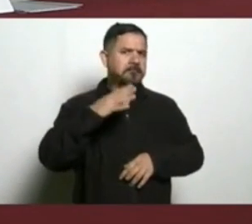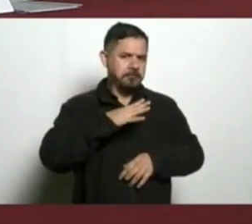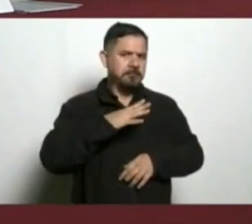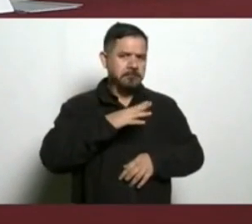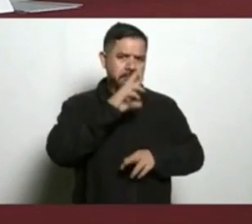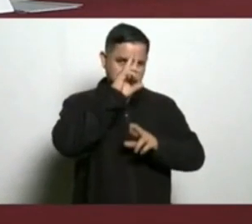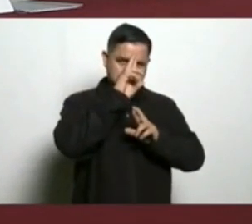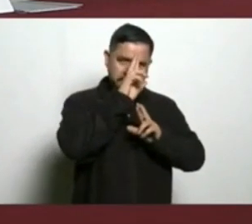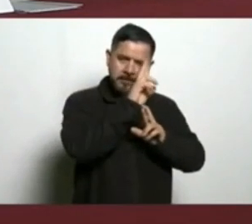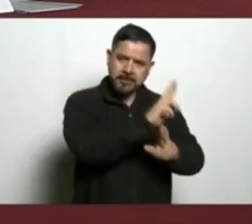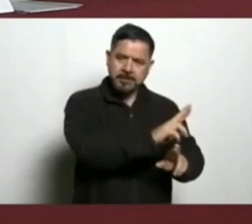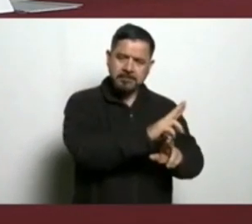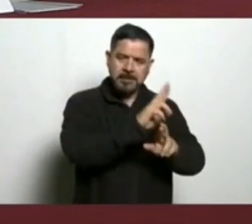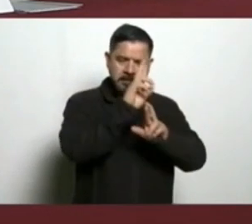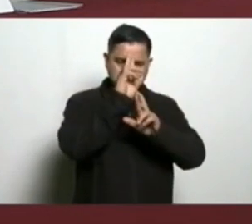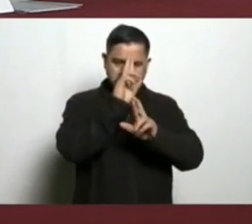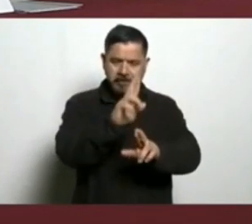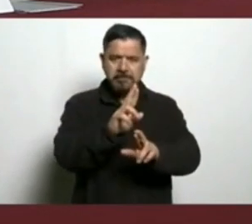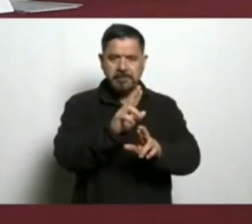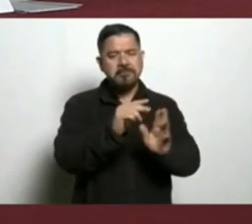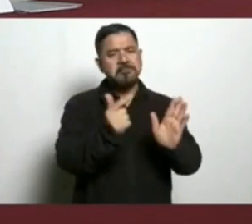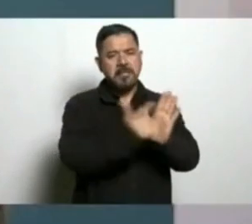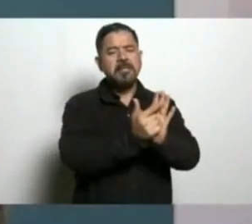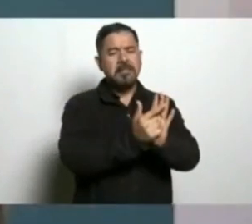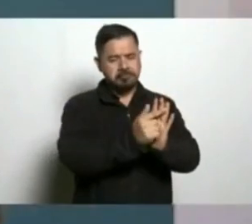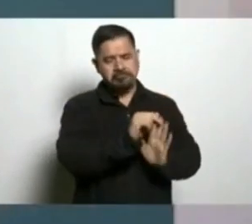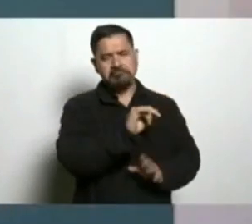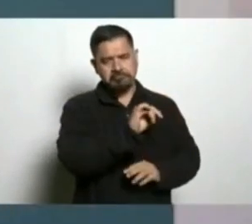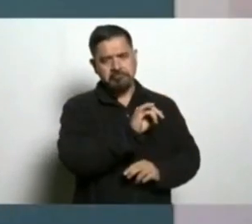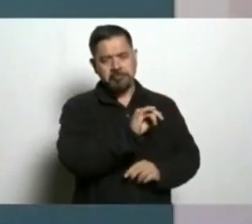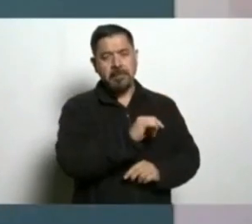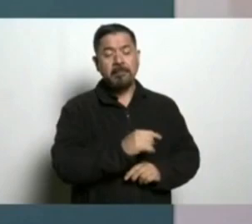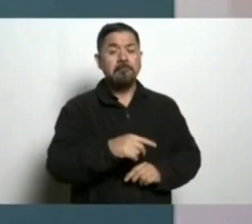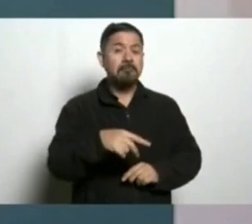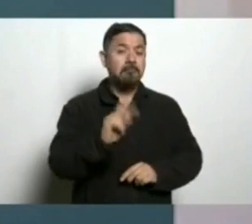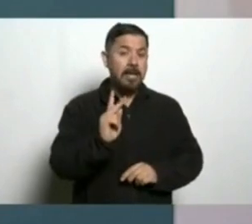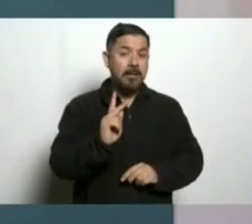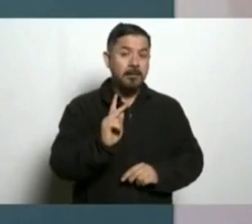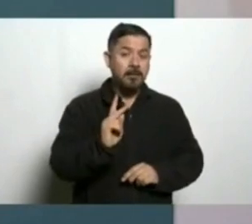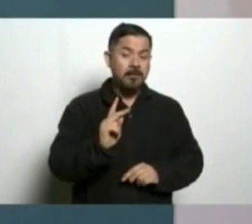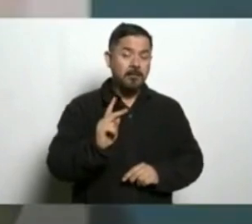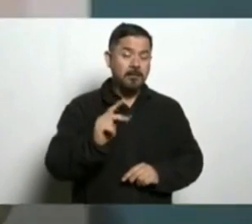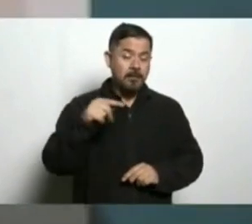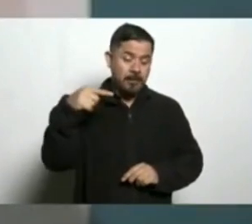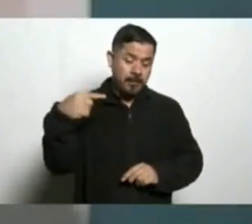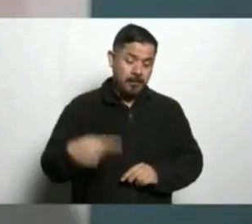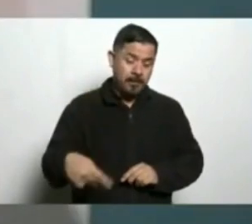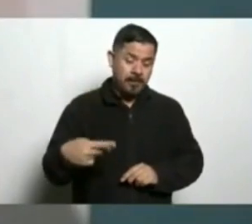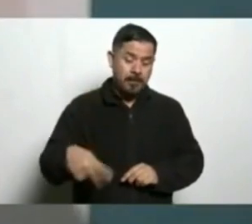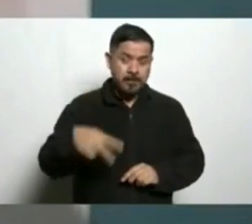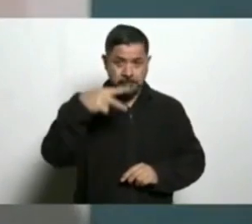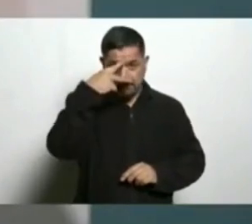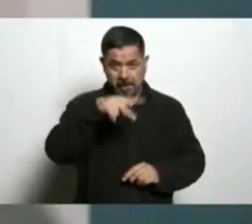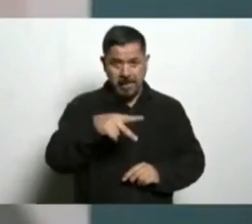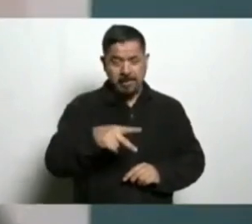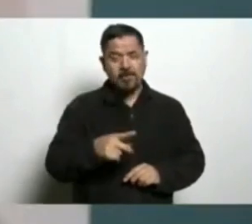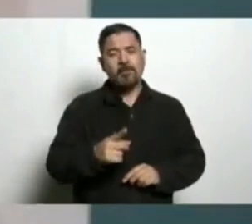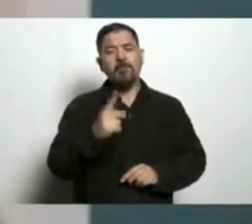por las leyes. En nuestro país era la ley